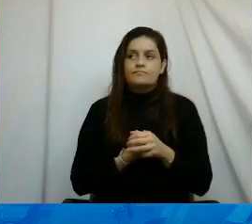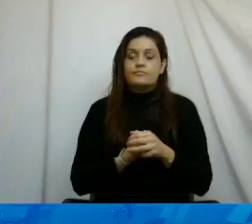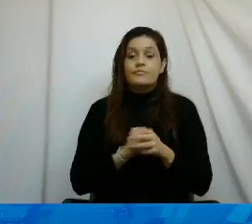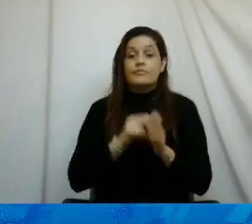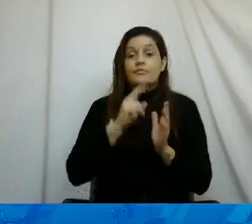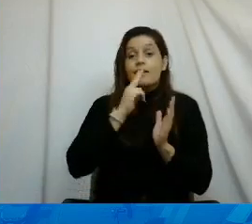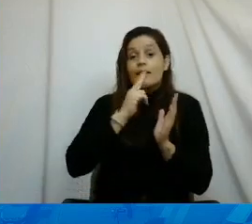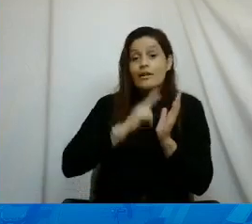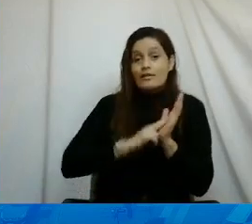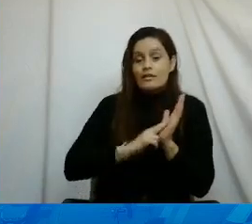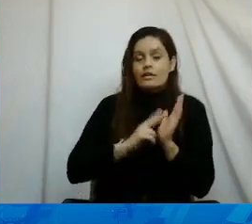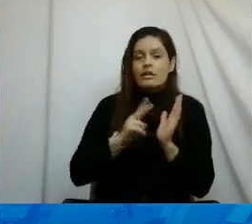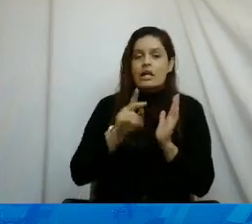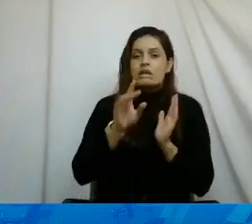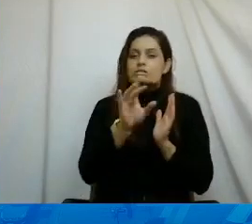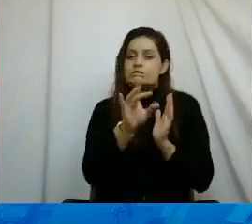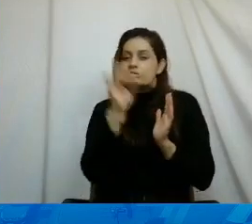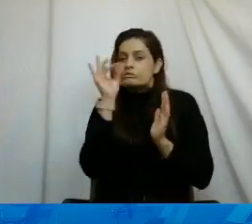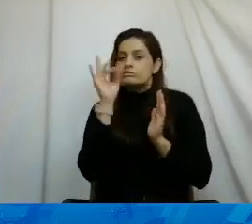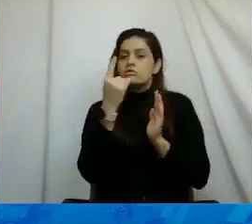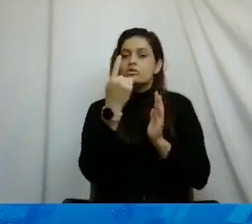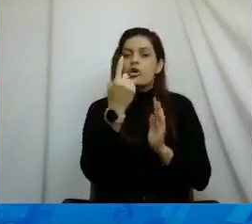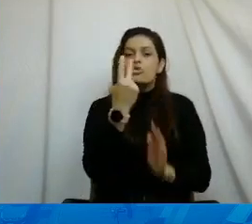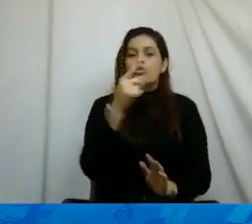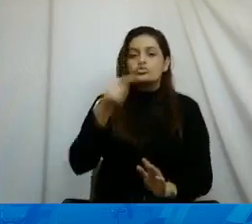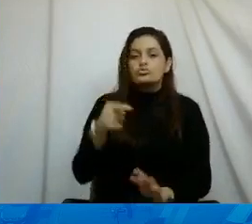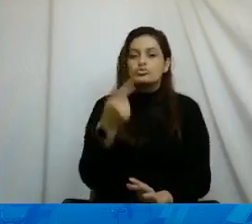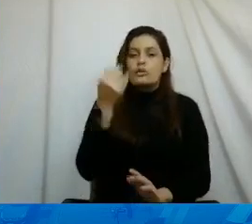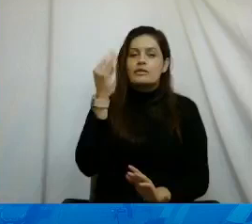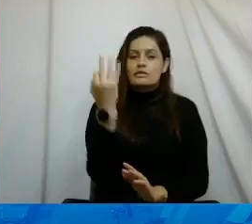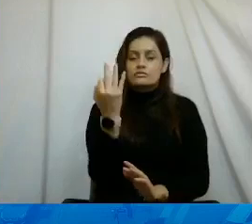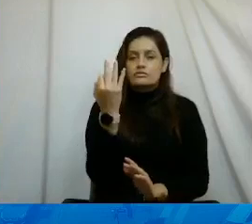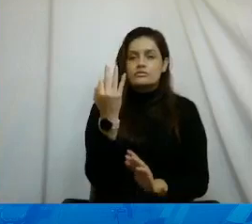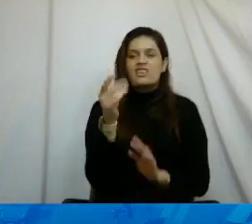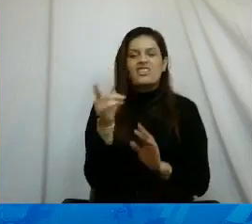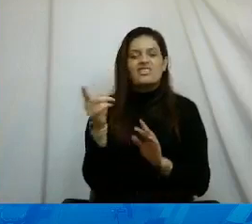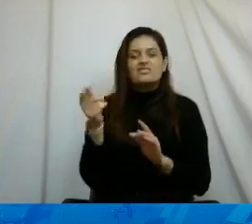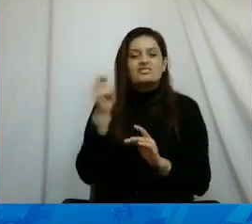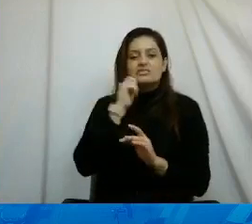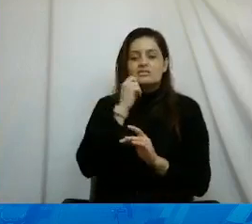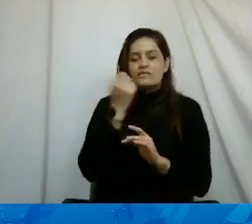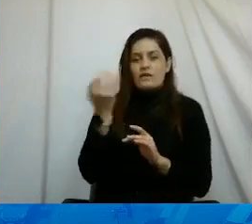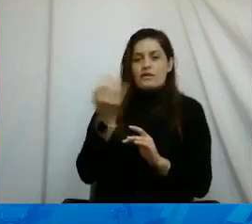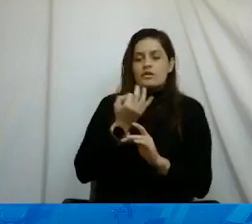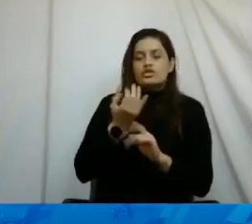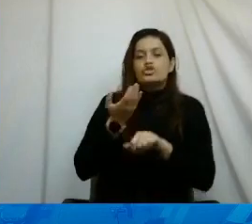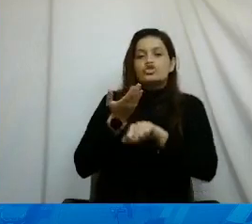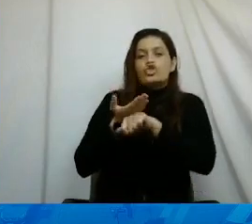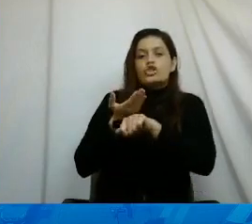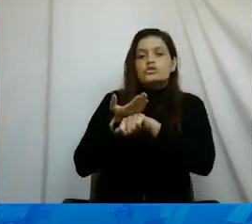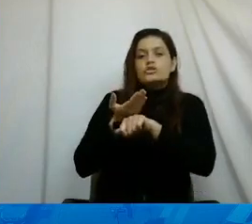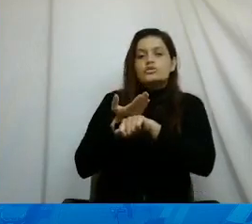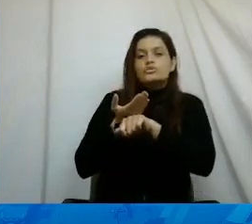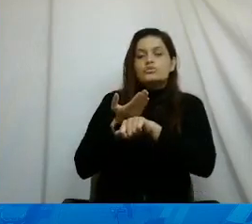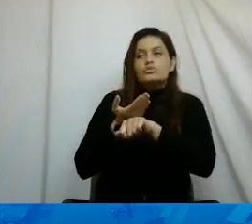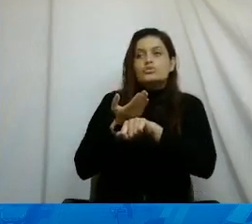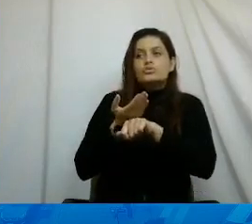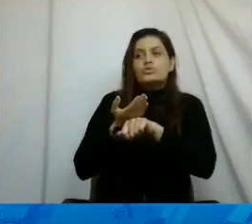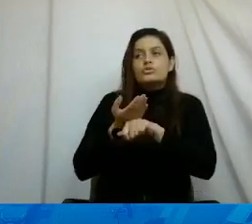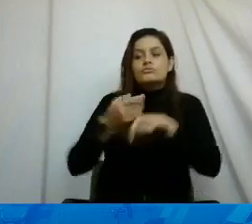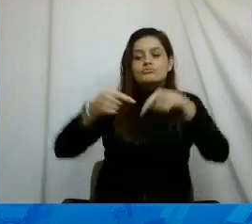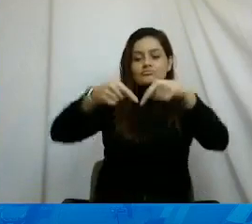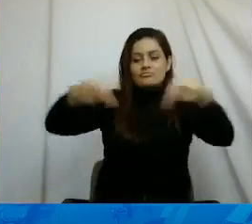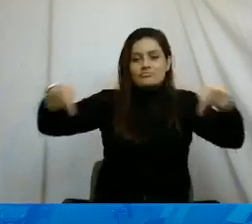correspondencia, destacar el punto 2.3, que tiene que ver con la solicitud de un rodillo compactador por una cancha